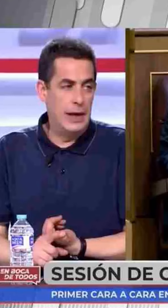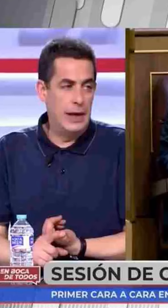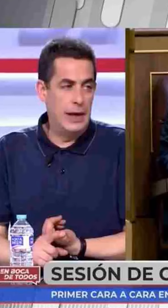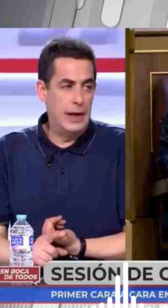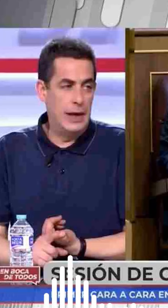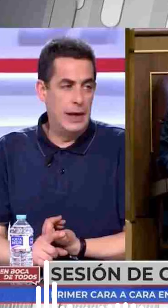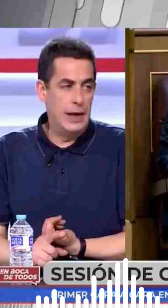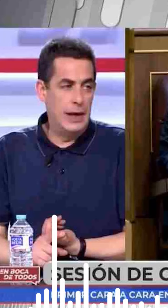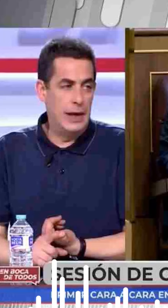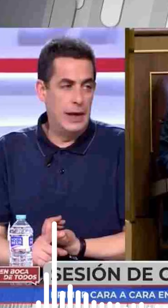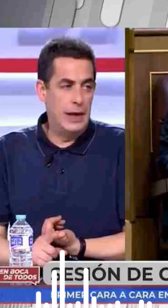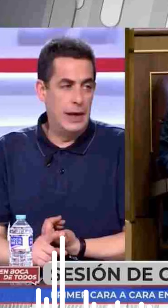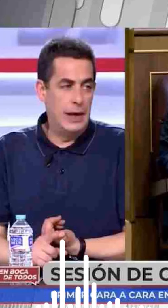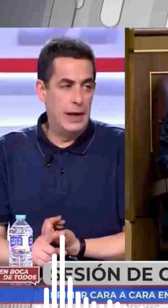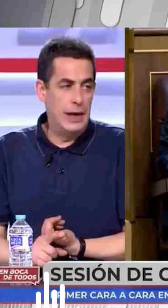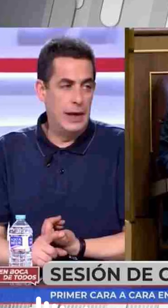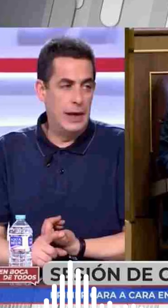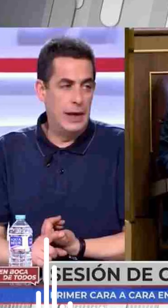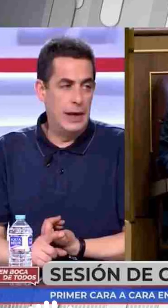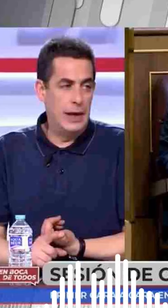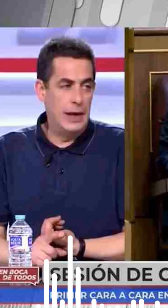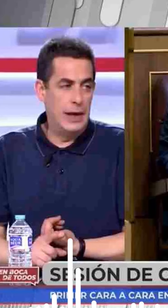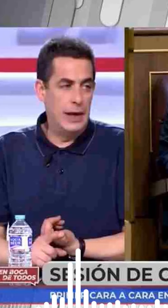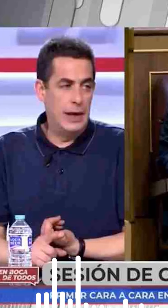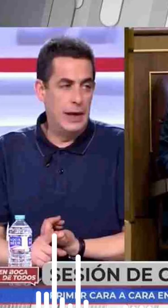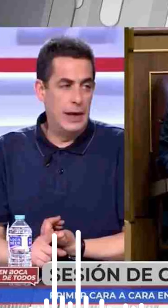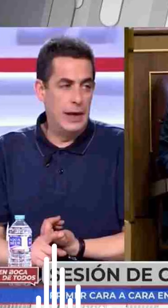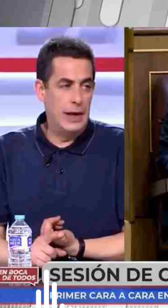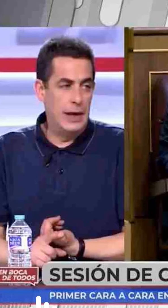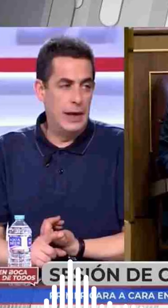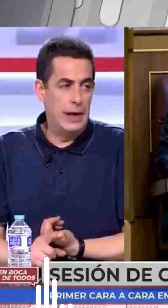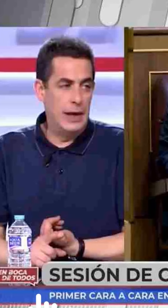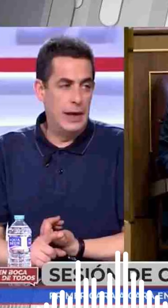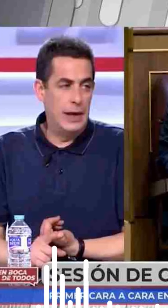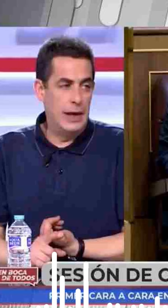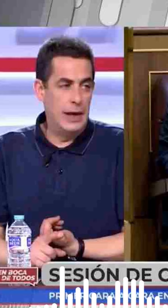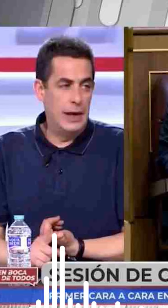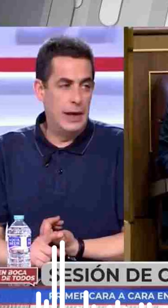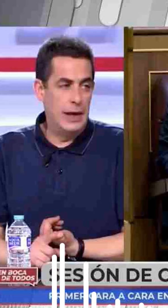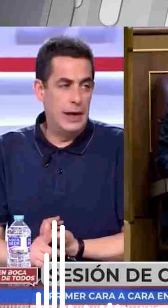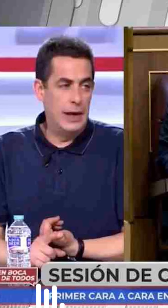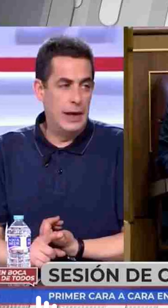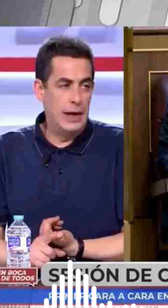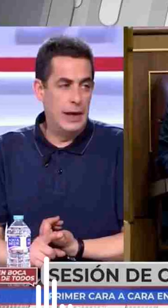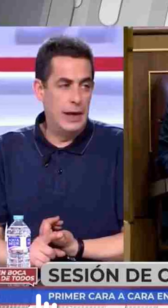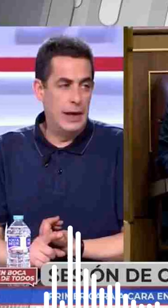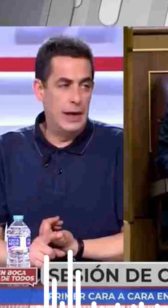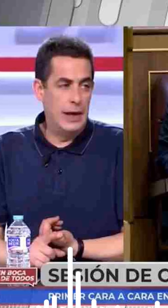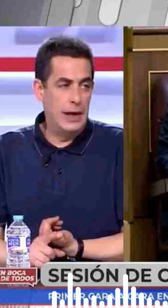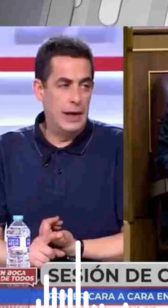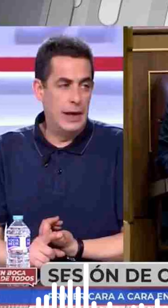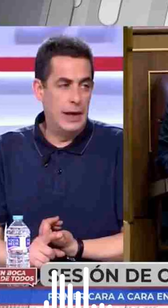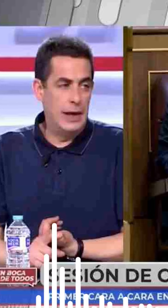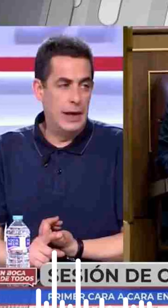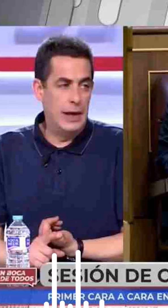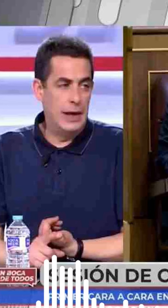¿Preguntas, Naranjo? No, yo, ¿hay tres ultraderechas? No, es que yo paso de responder a esas mierdas que va soltando Sánchez por la boca. Sí, lo